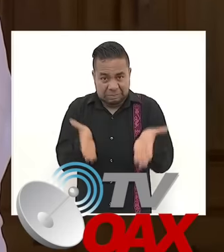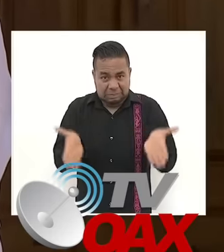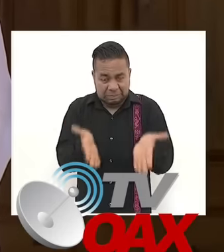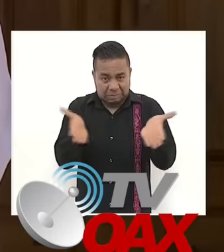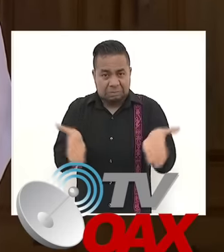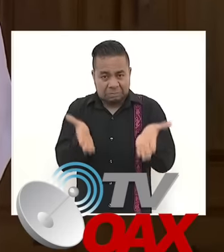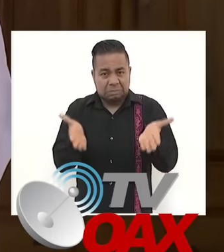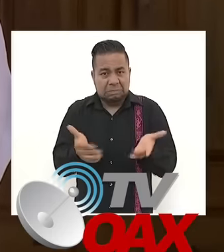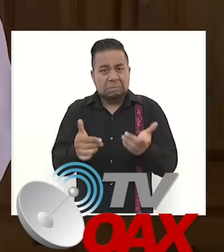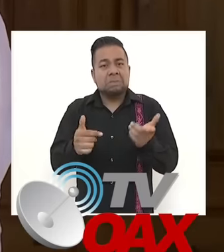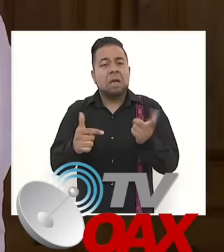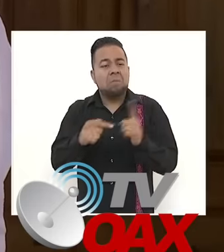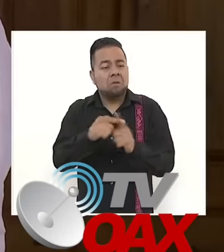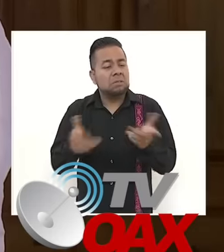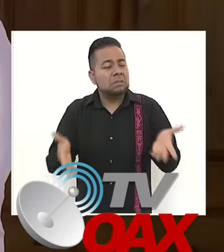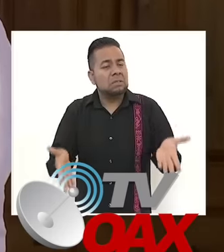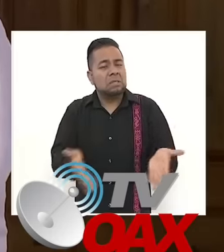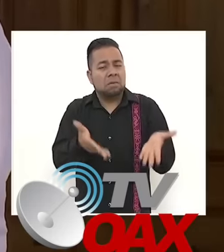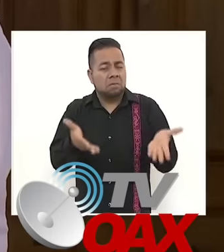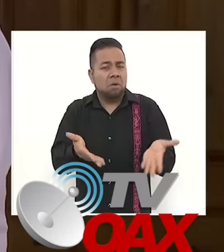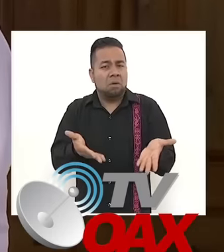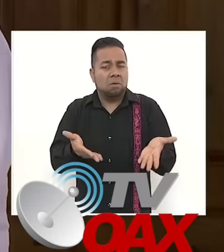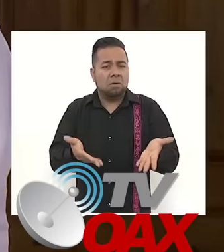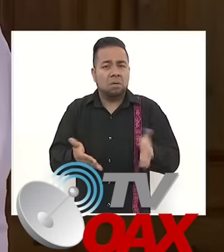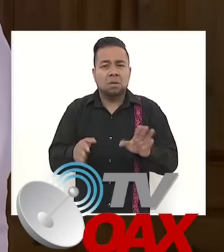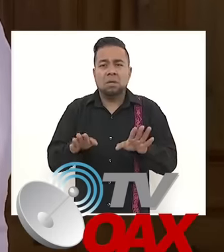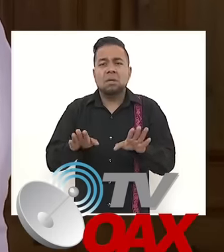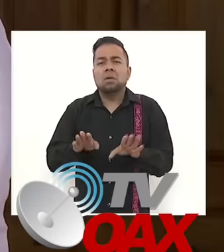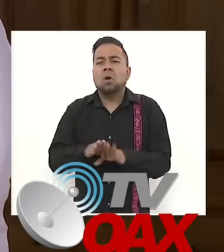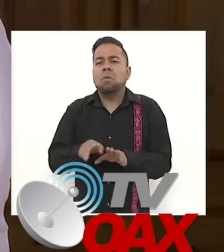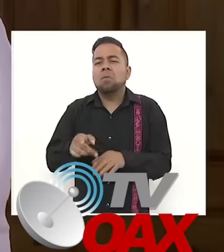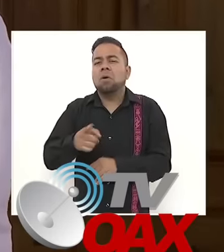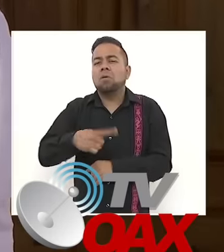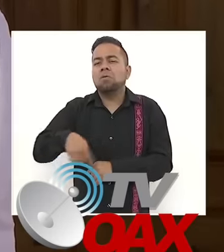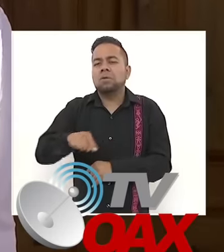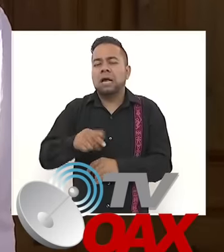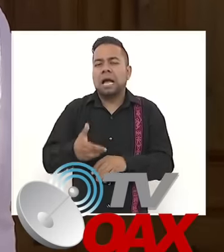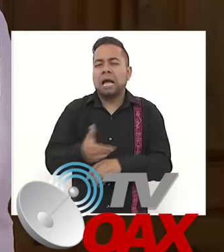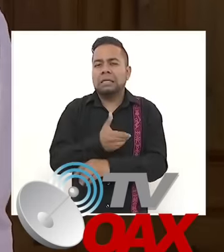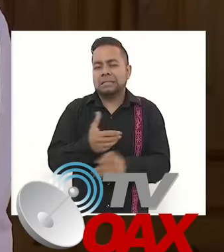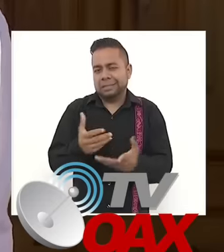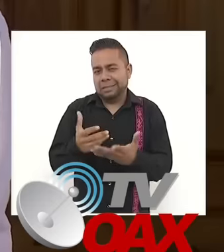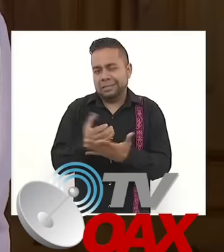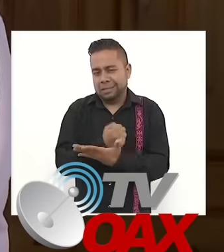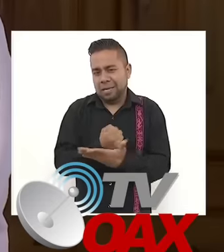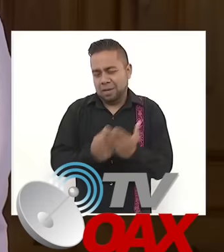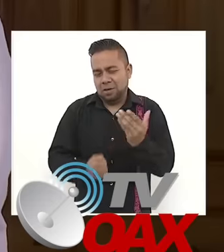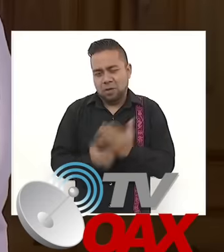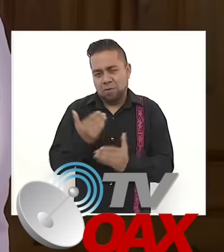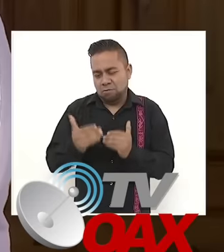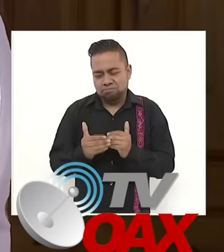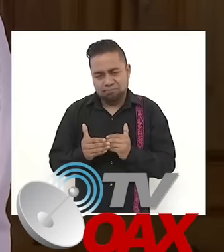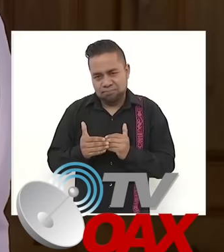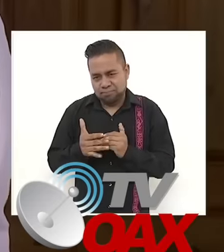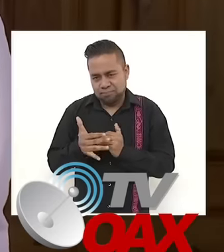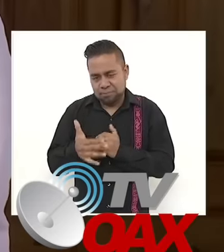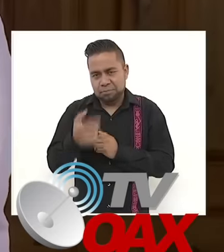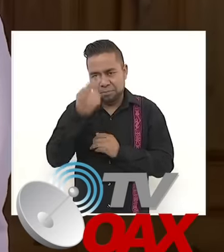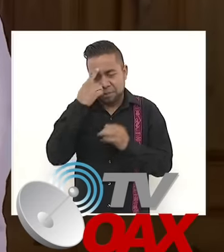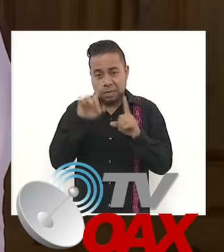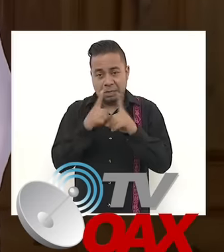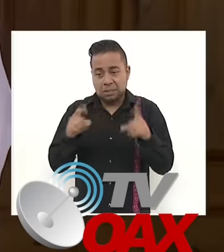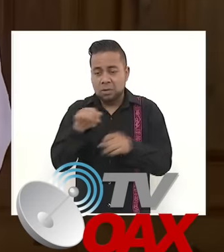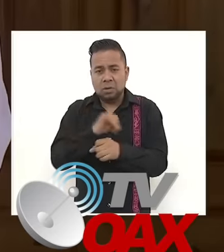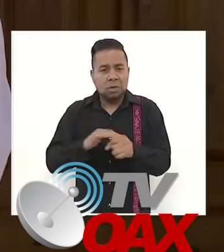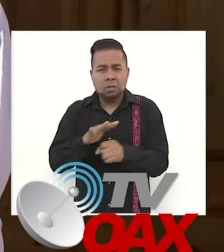impulsando. ¿Cómo se logró esta nueva etapa de desarrollo en el